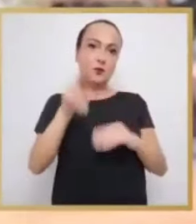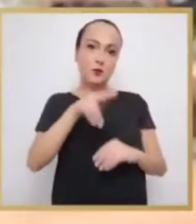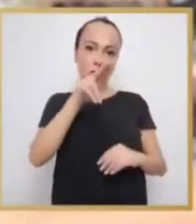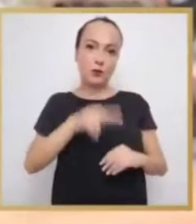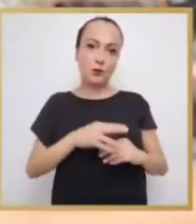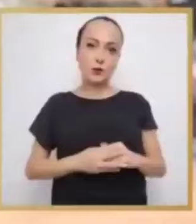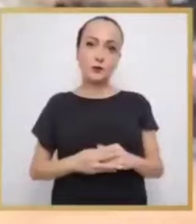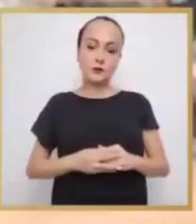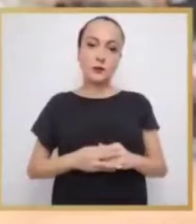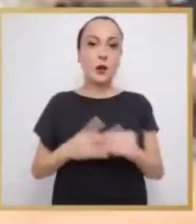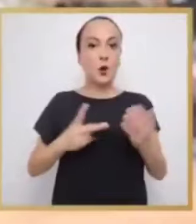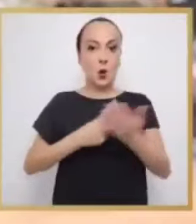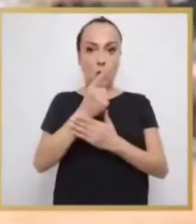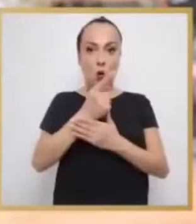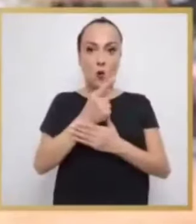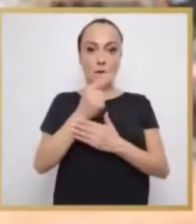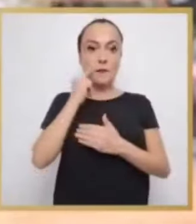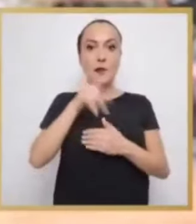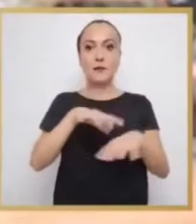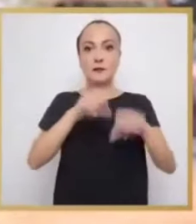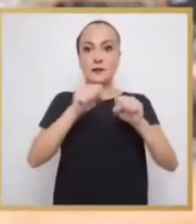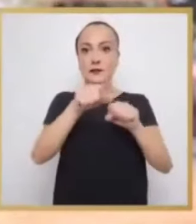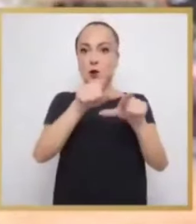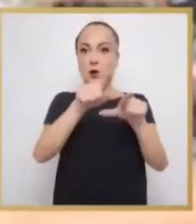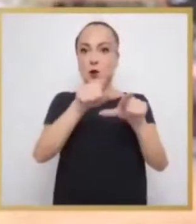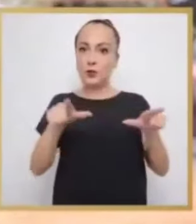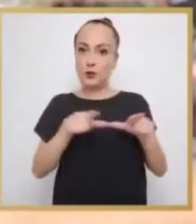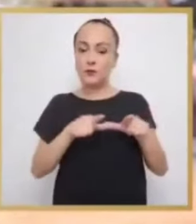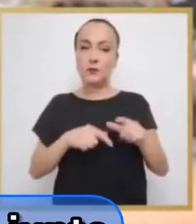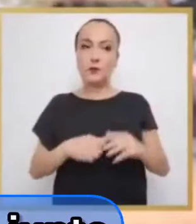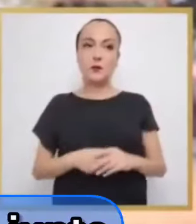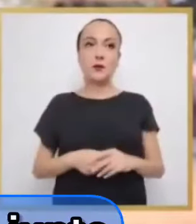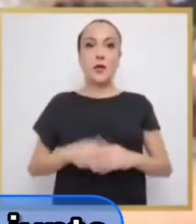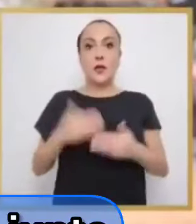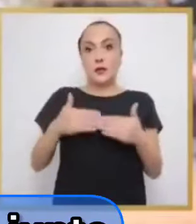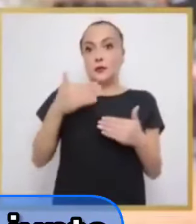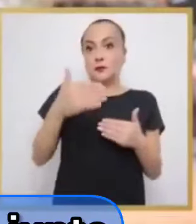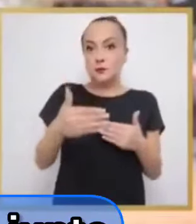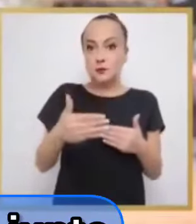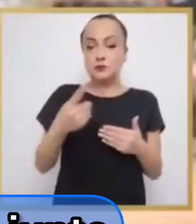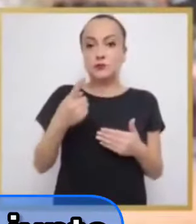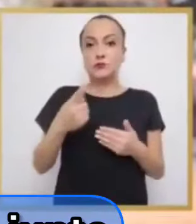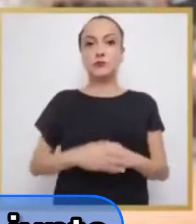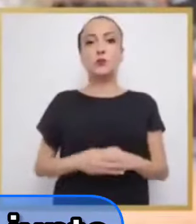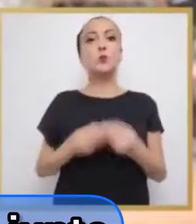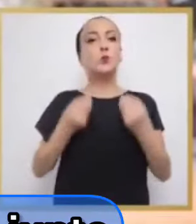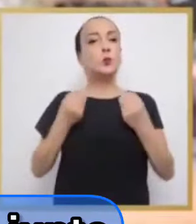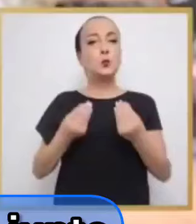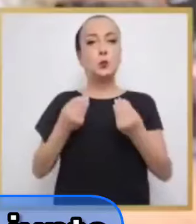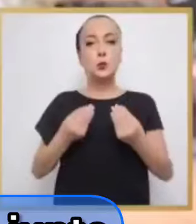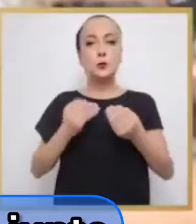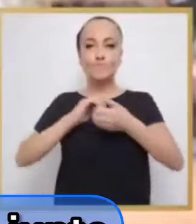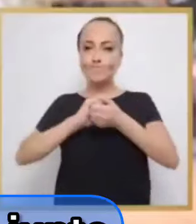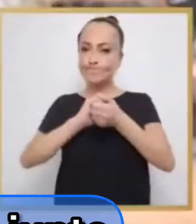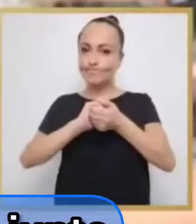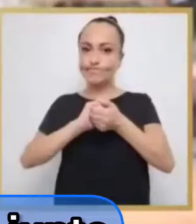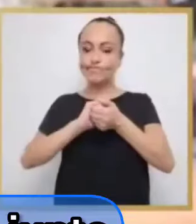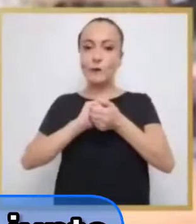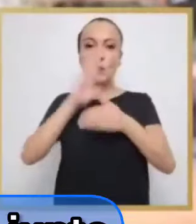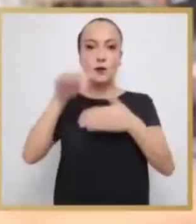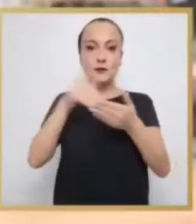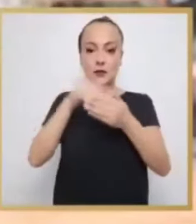millones de colones en lo que es la compra, la adquisición del terreno. Y posteriormente hemos sido muy